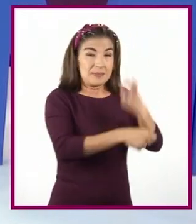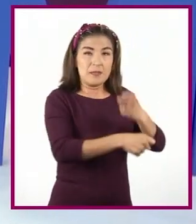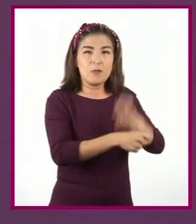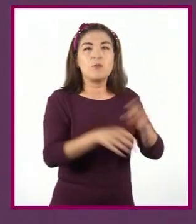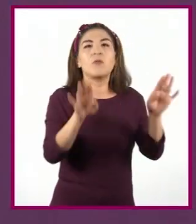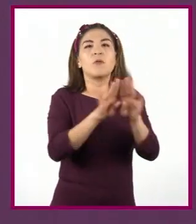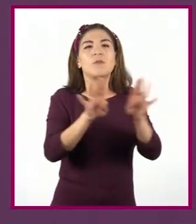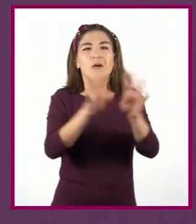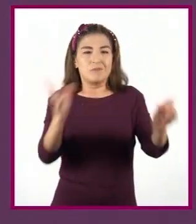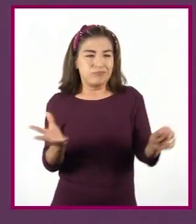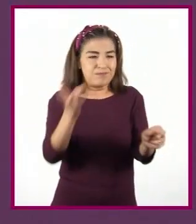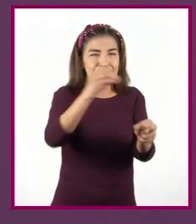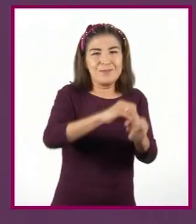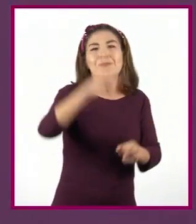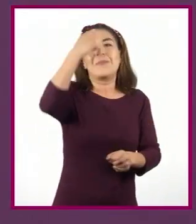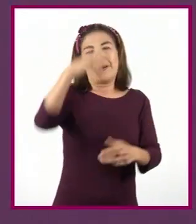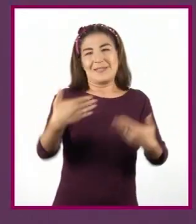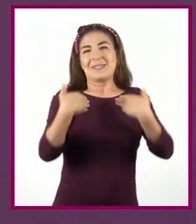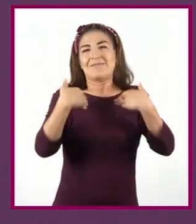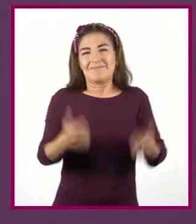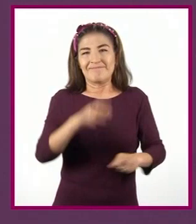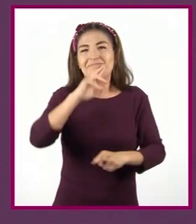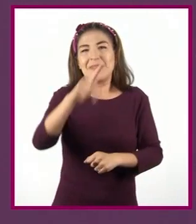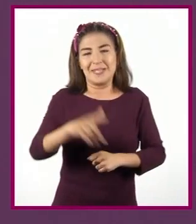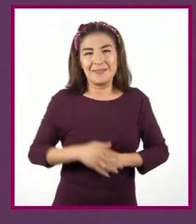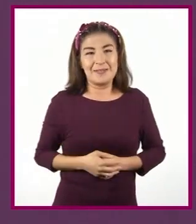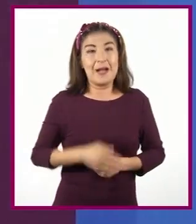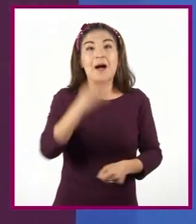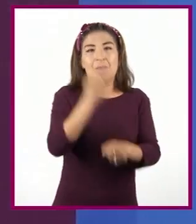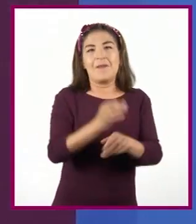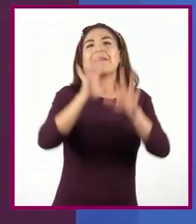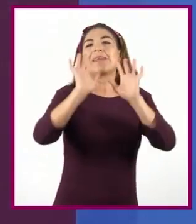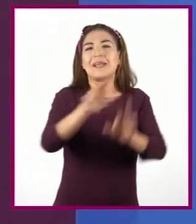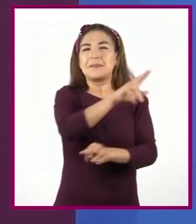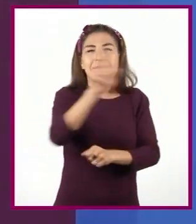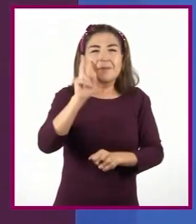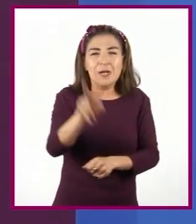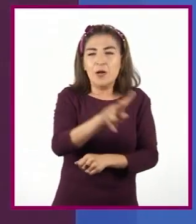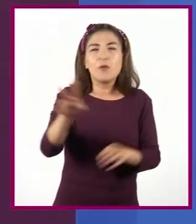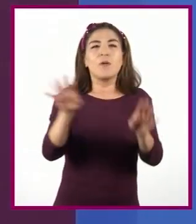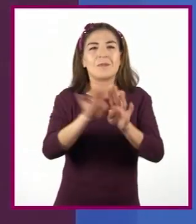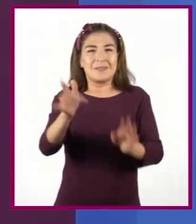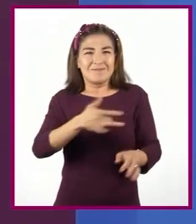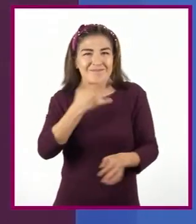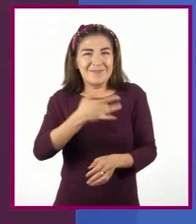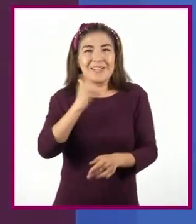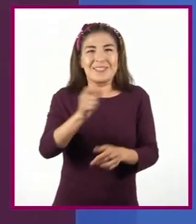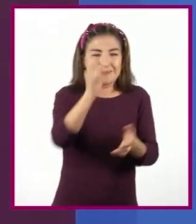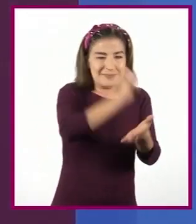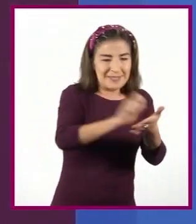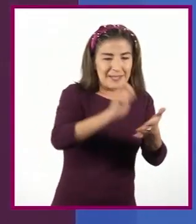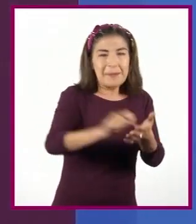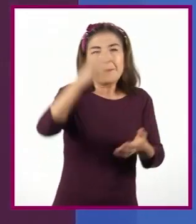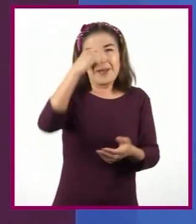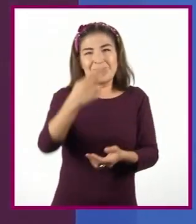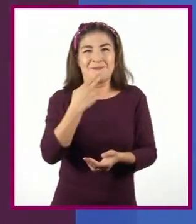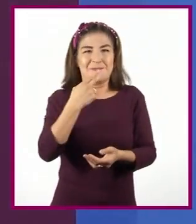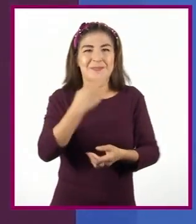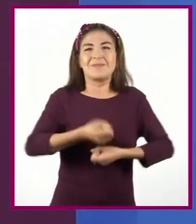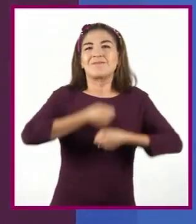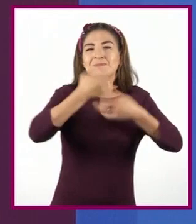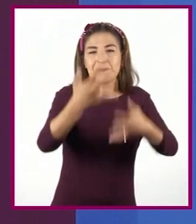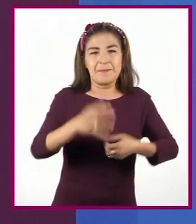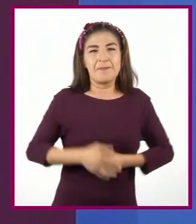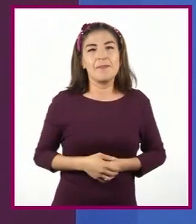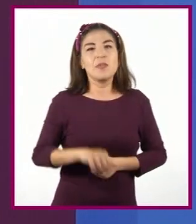parte de un todo para designar. Ahora ya tienen herramientas para crear emociones a partir de los recursos narrativos.